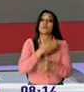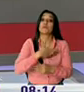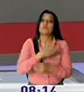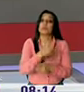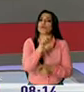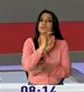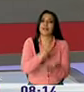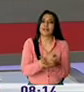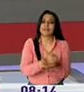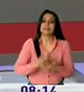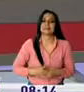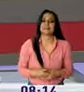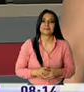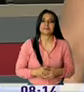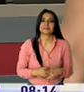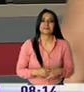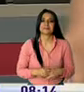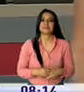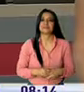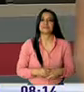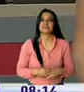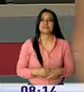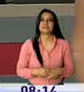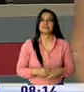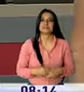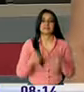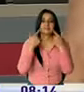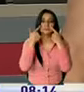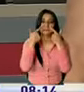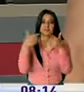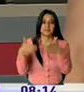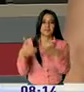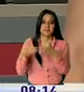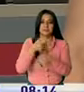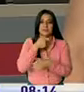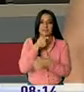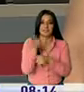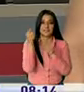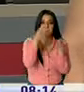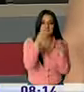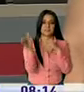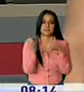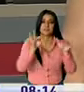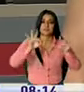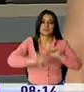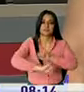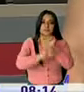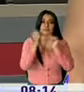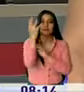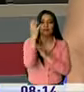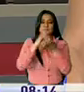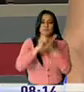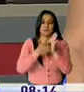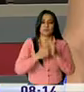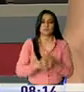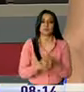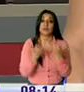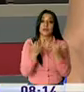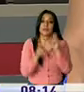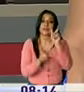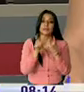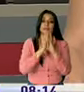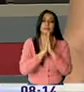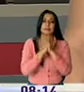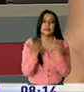esta cita. Estar pendientes de nuestro equipo periodístico. 8:14 y vamos con pedidos ciudadanos.